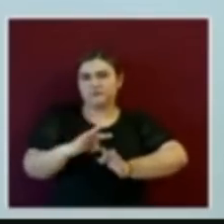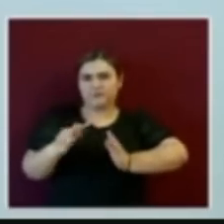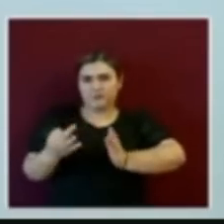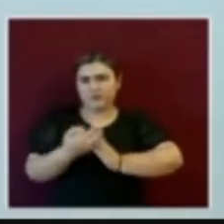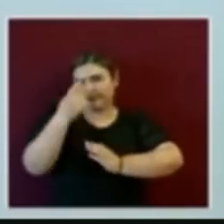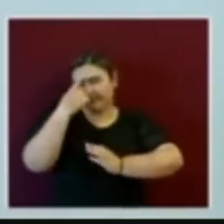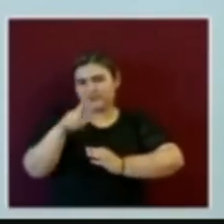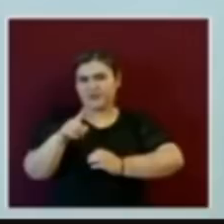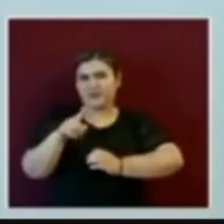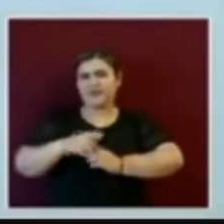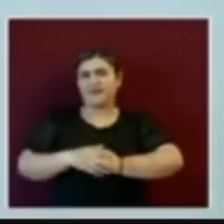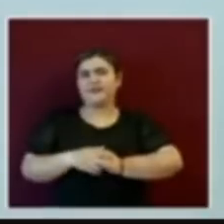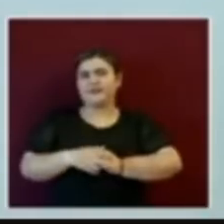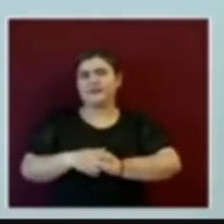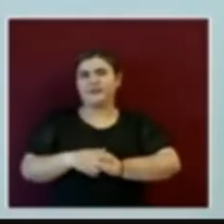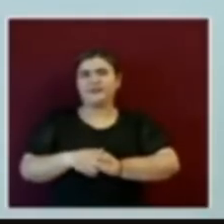de